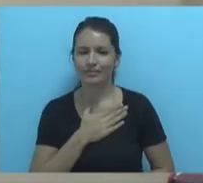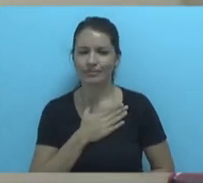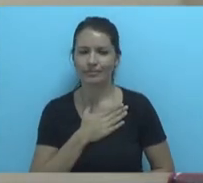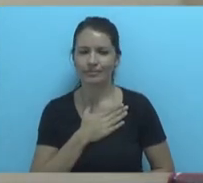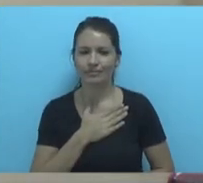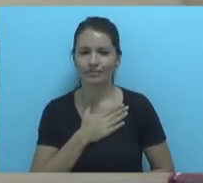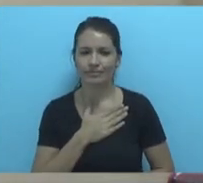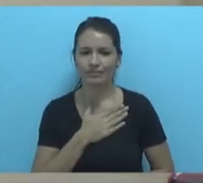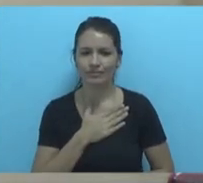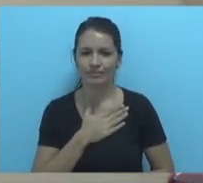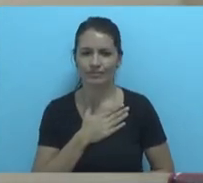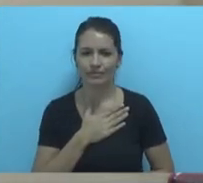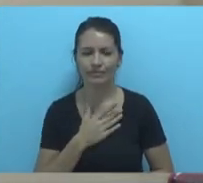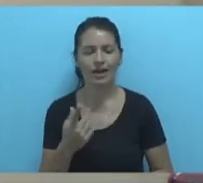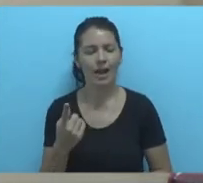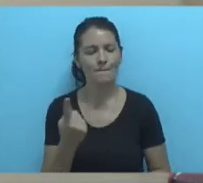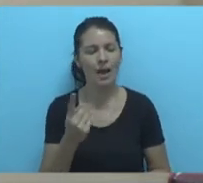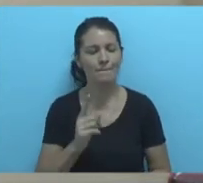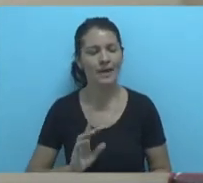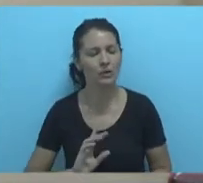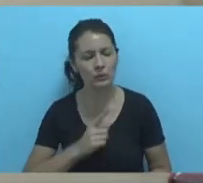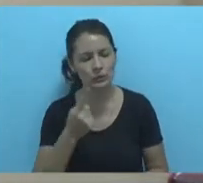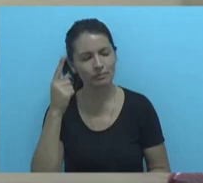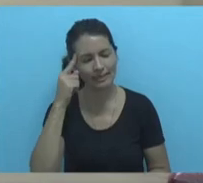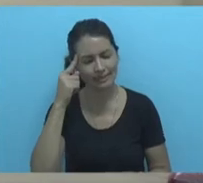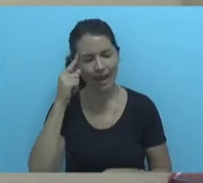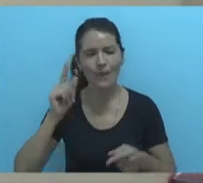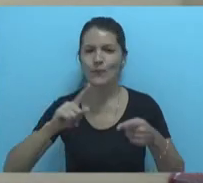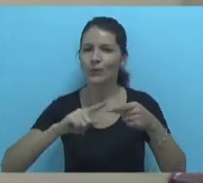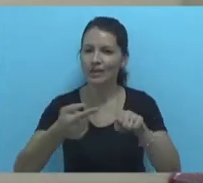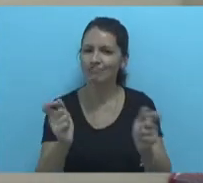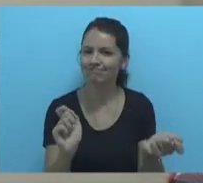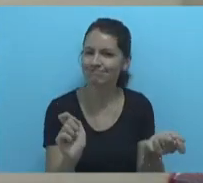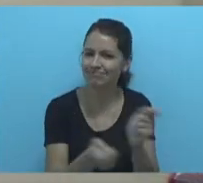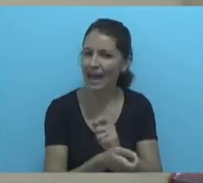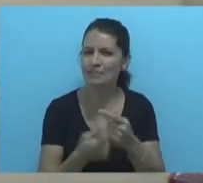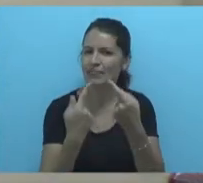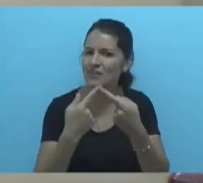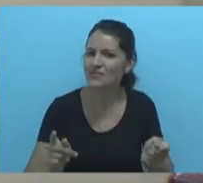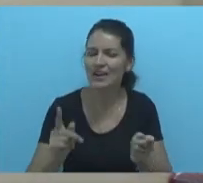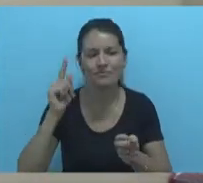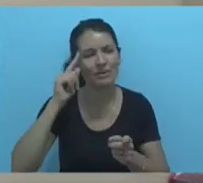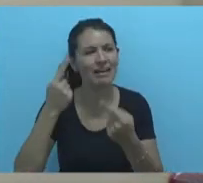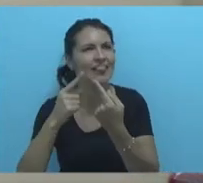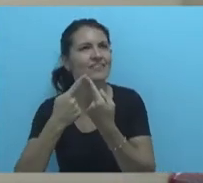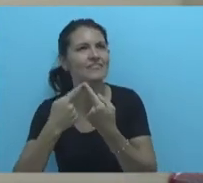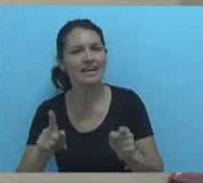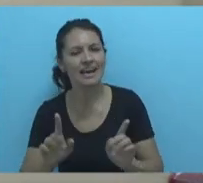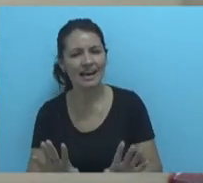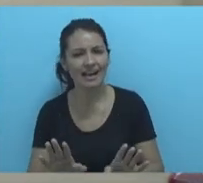Pero el orgullo de plantear una política transformadora, el orgullo de plantear decisiones